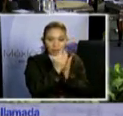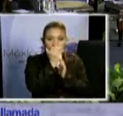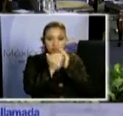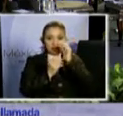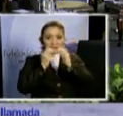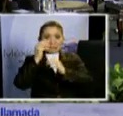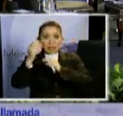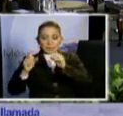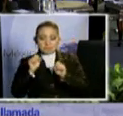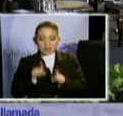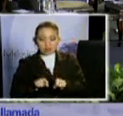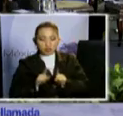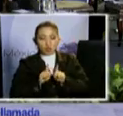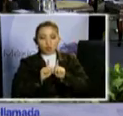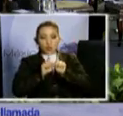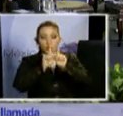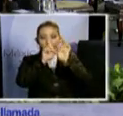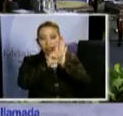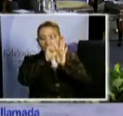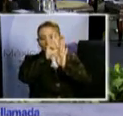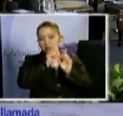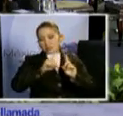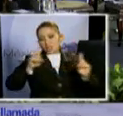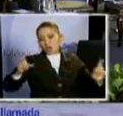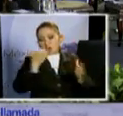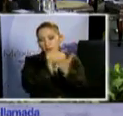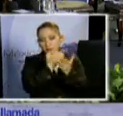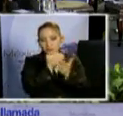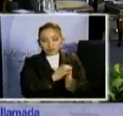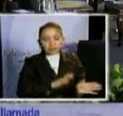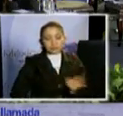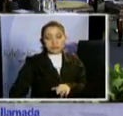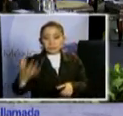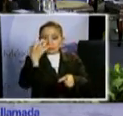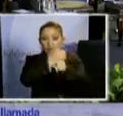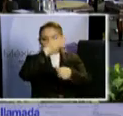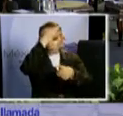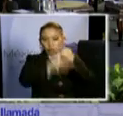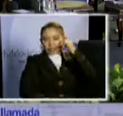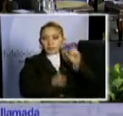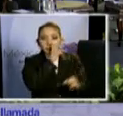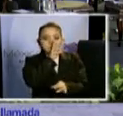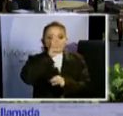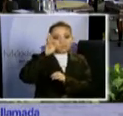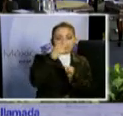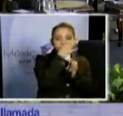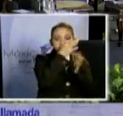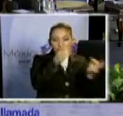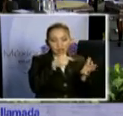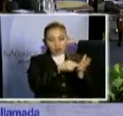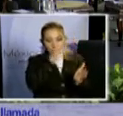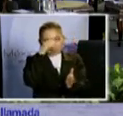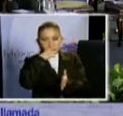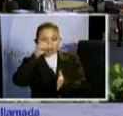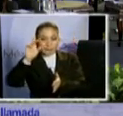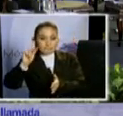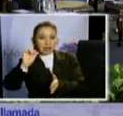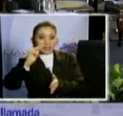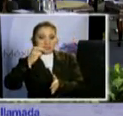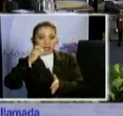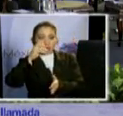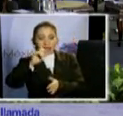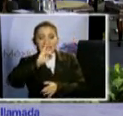gradualmente a la par de su desarrollo económico. En su quinto y último informe, como lo dijo el señor Pachauri,